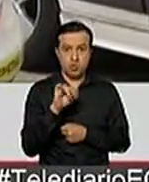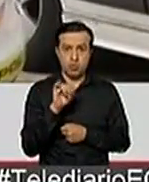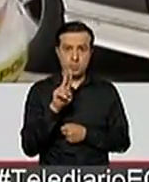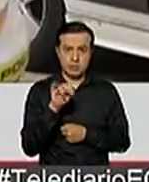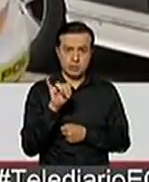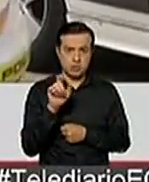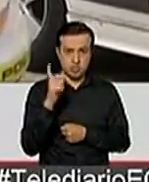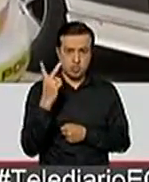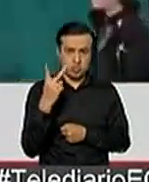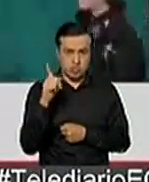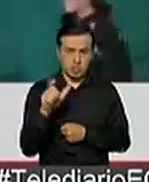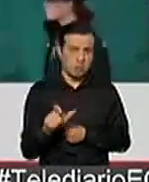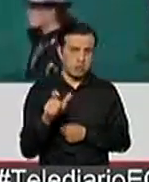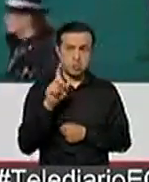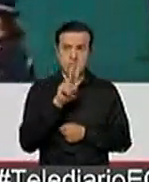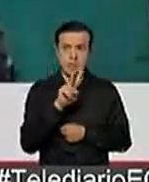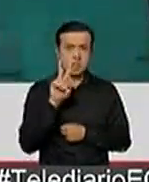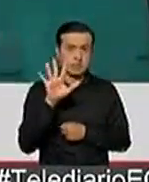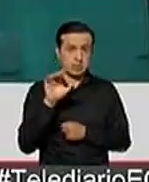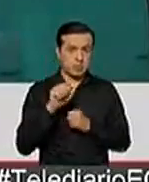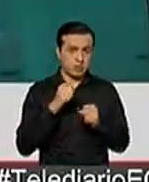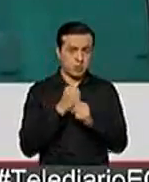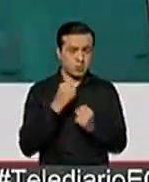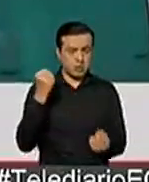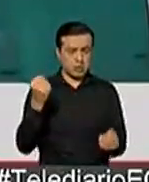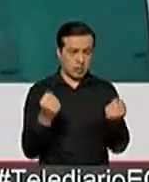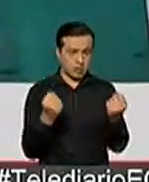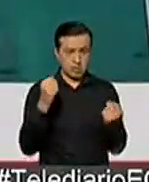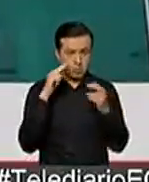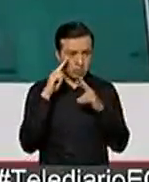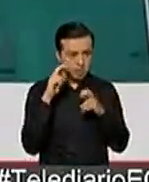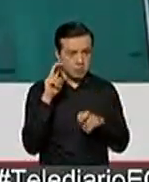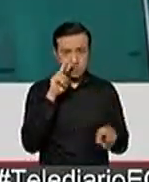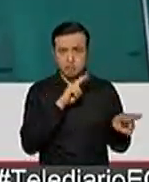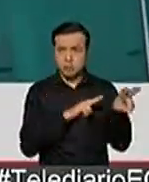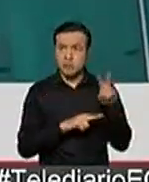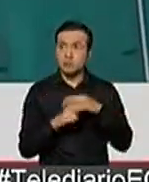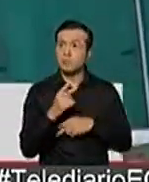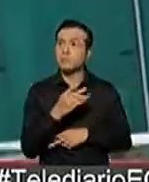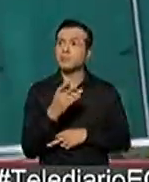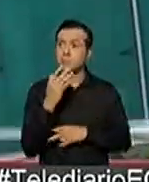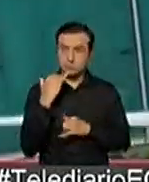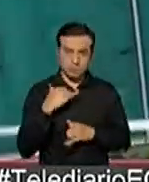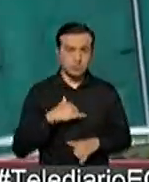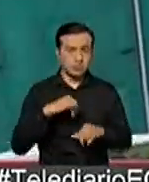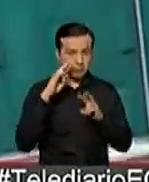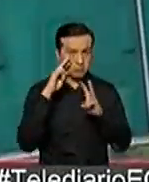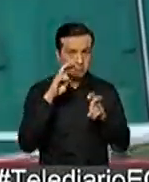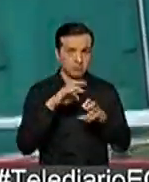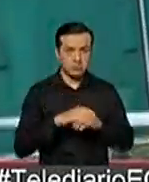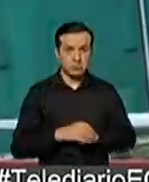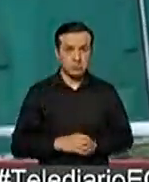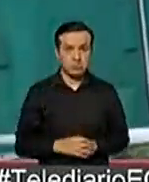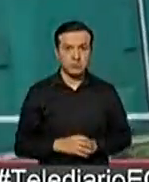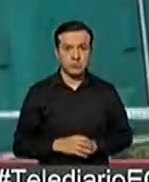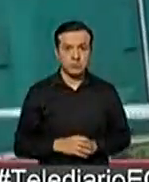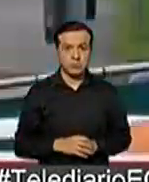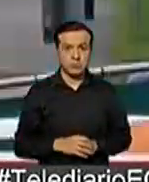y norirlandés de 25 años. Las investigaciones de este caso continúan.